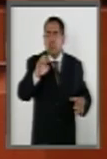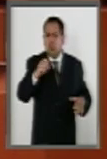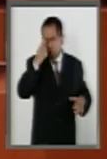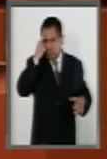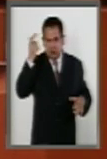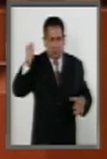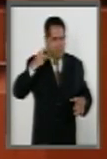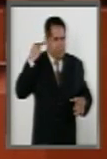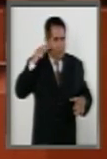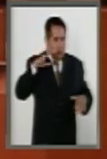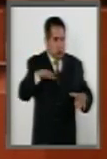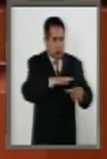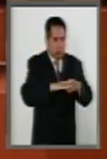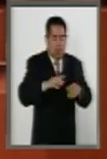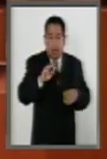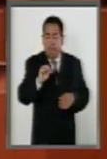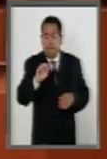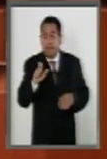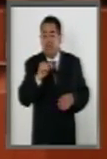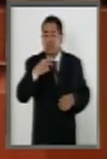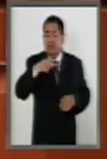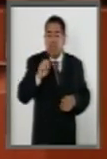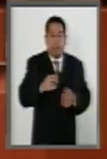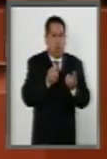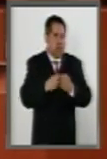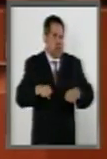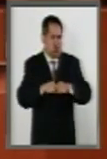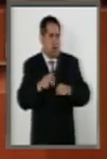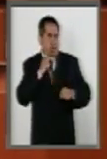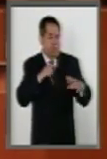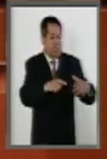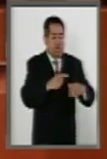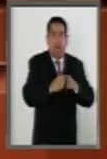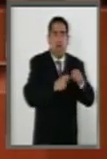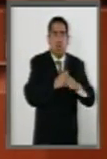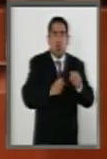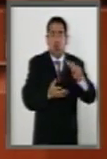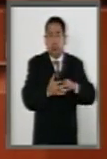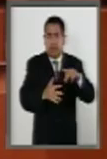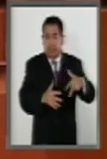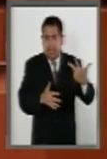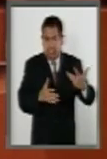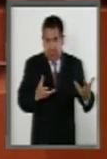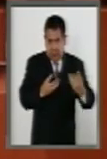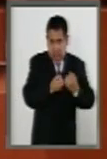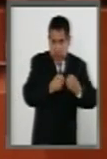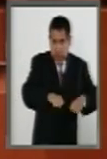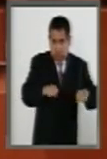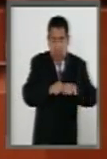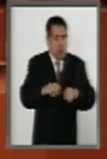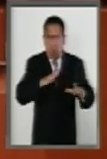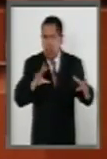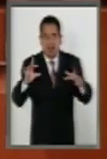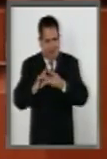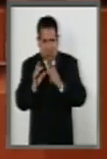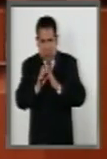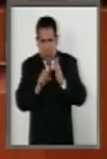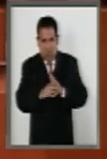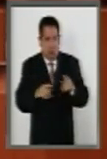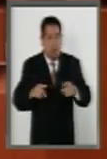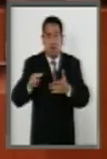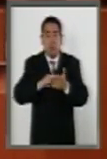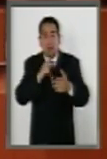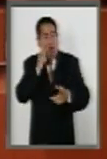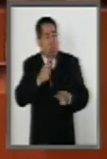por la empresa privada Mexichem, socia de Pemex desde 2013, fuera del marco constitucional antes de la